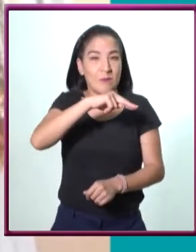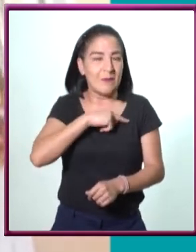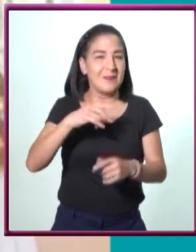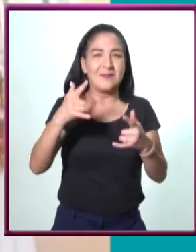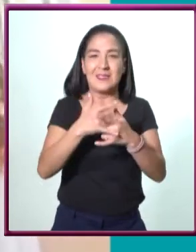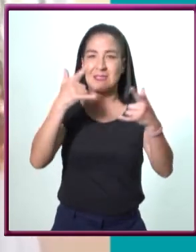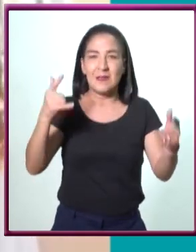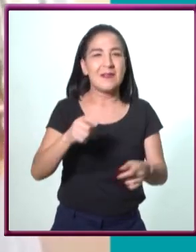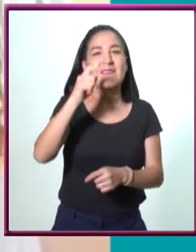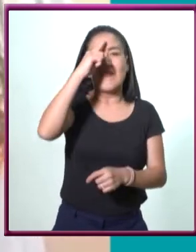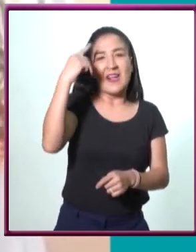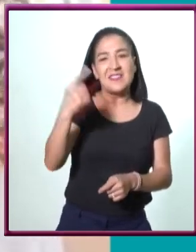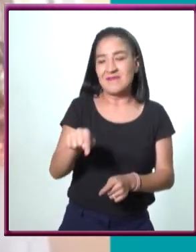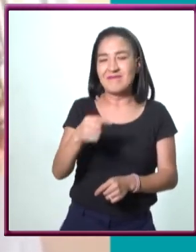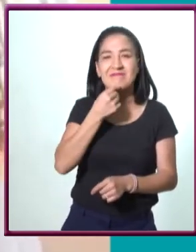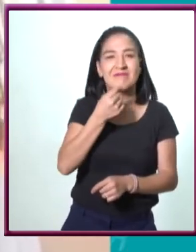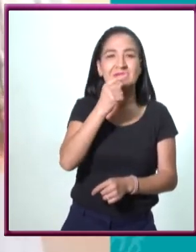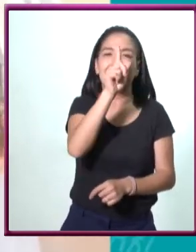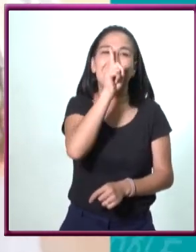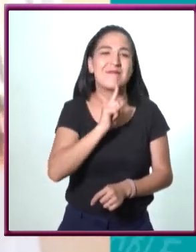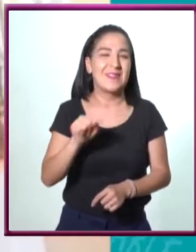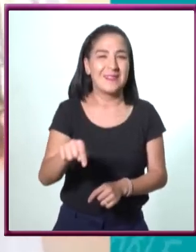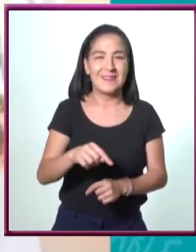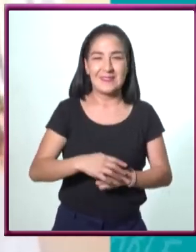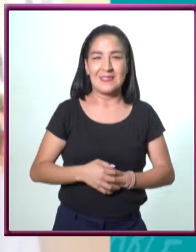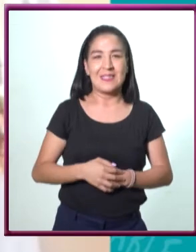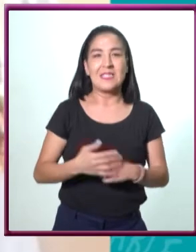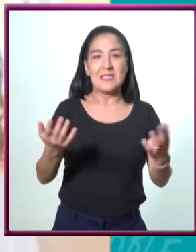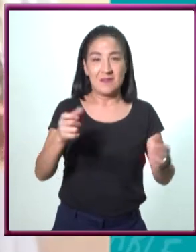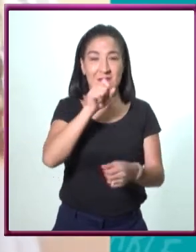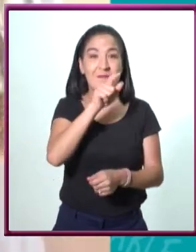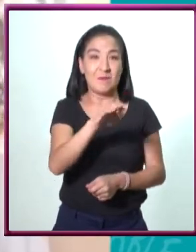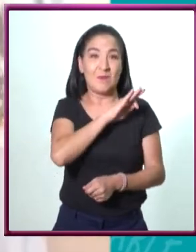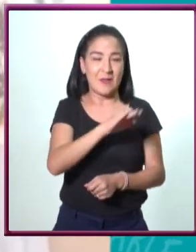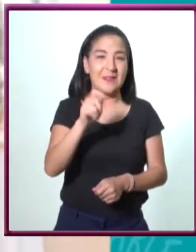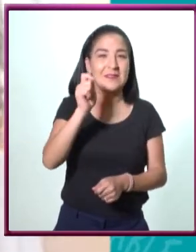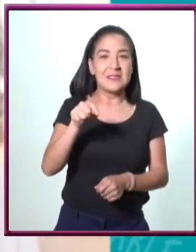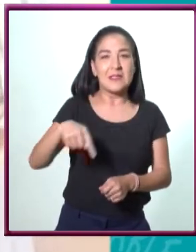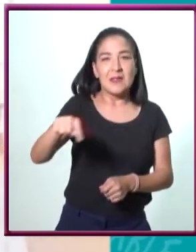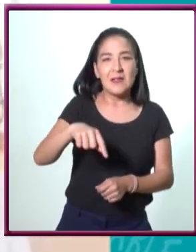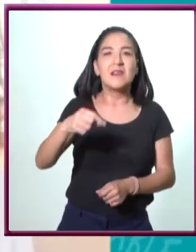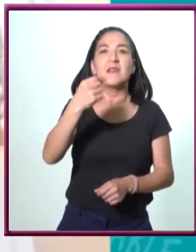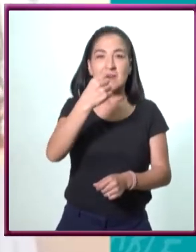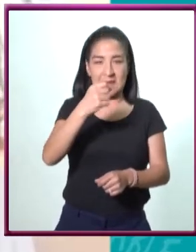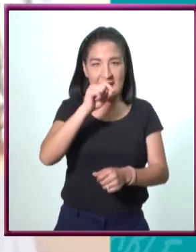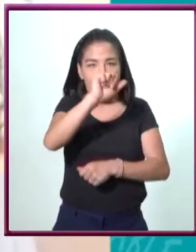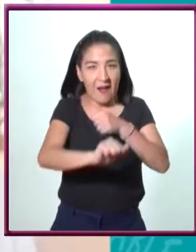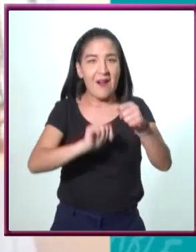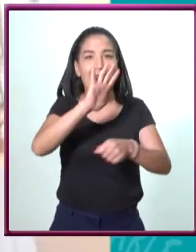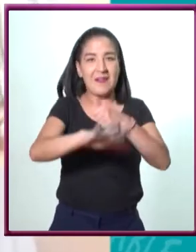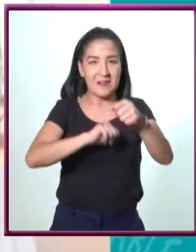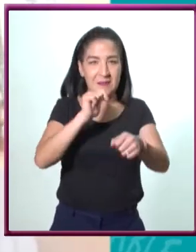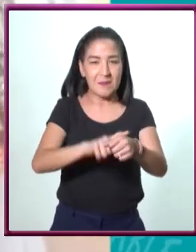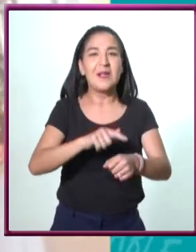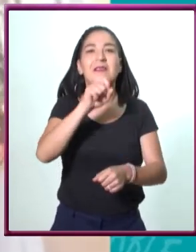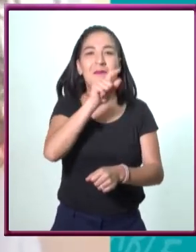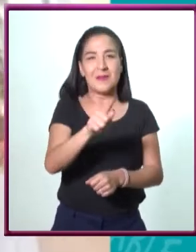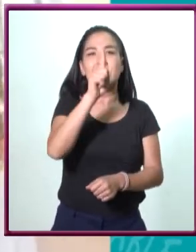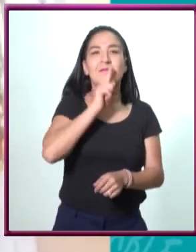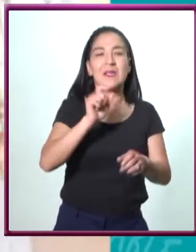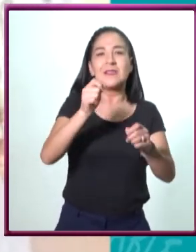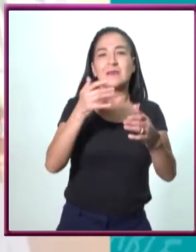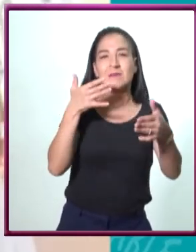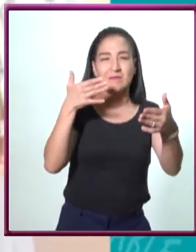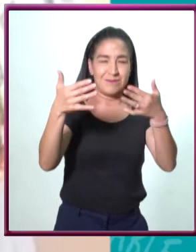historia. Es muy fácil que los niños mientan. Incluso hasta podríamos pensar que hay animales que mienten cuando usan su camuflaje